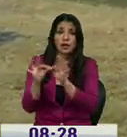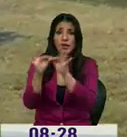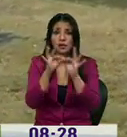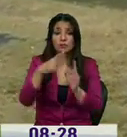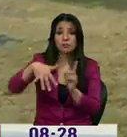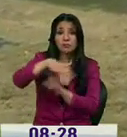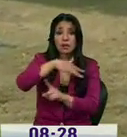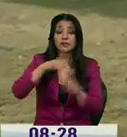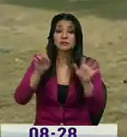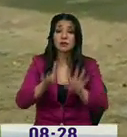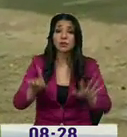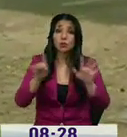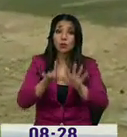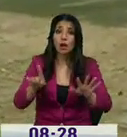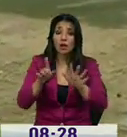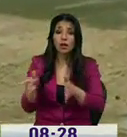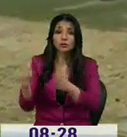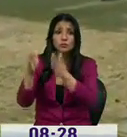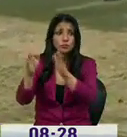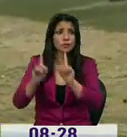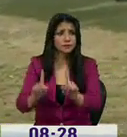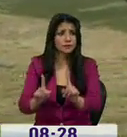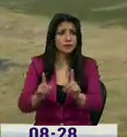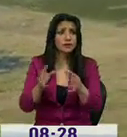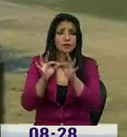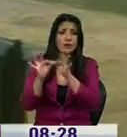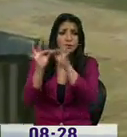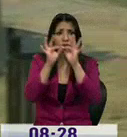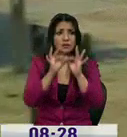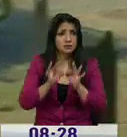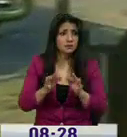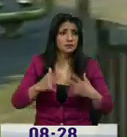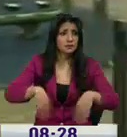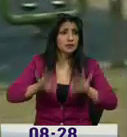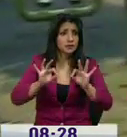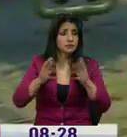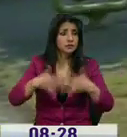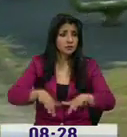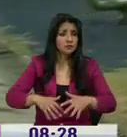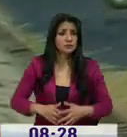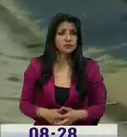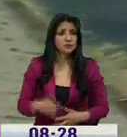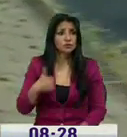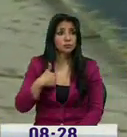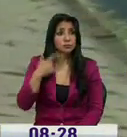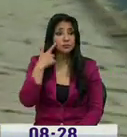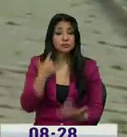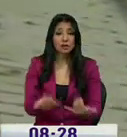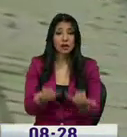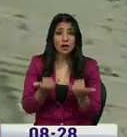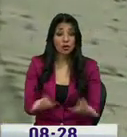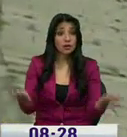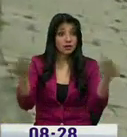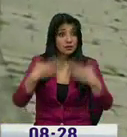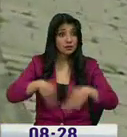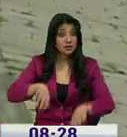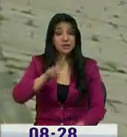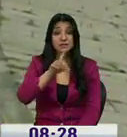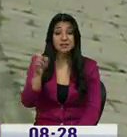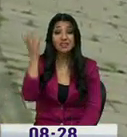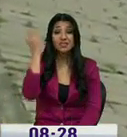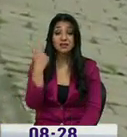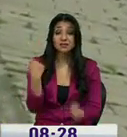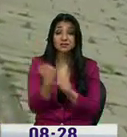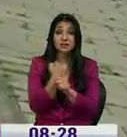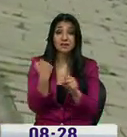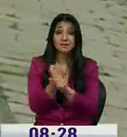Parque de San Juan, tenemos esculturas, que además ya se les ha hecho el mantenimiento. Yo creo que este momento, después de los 100 días de